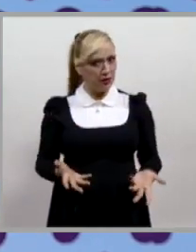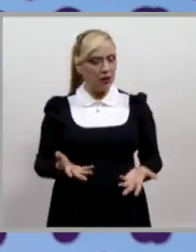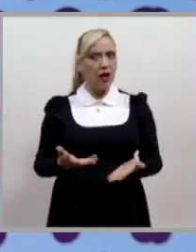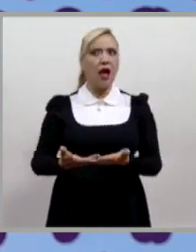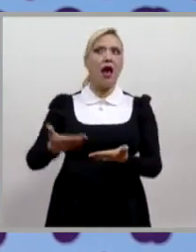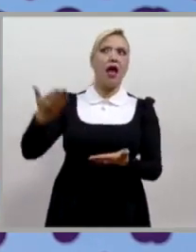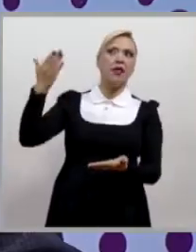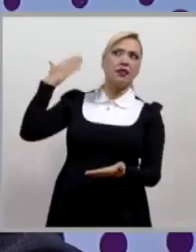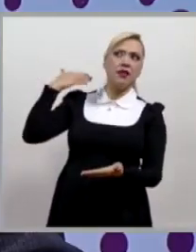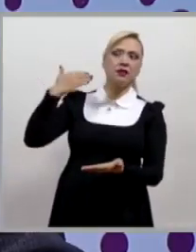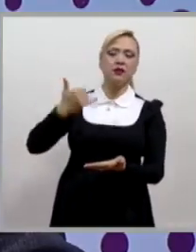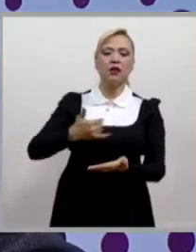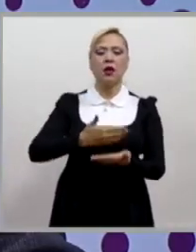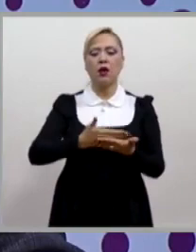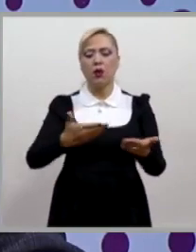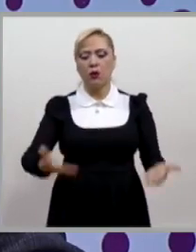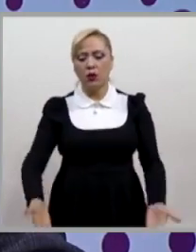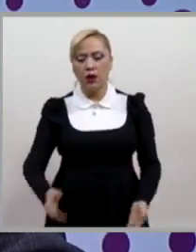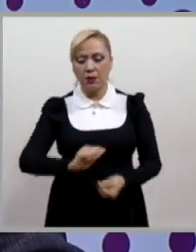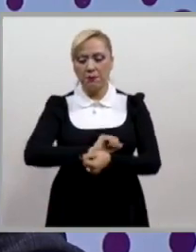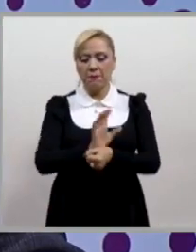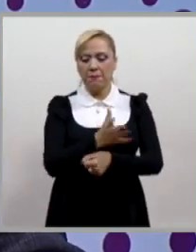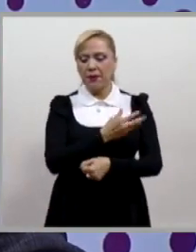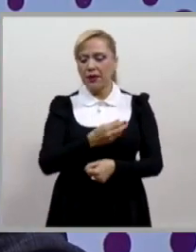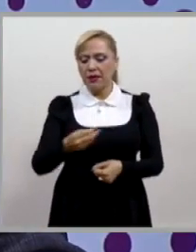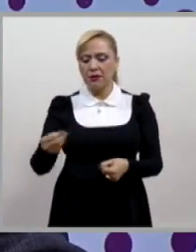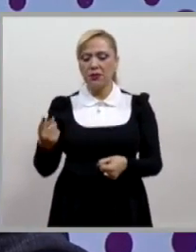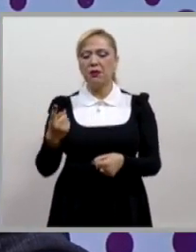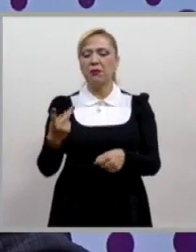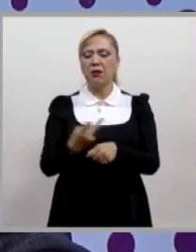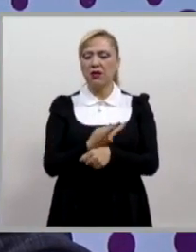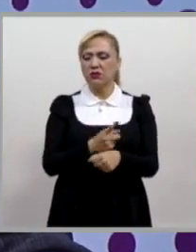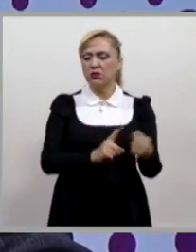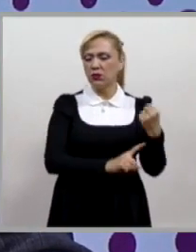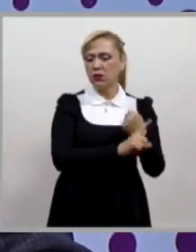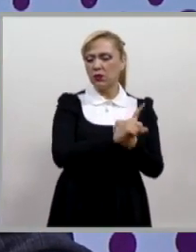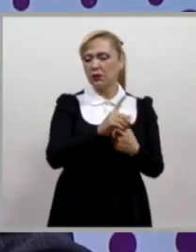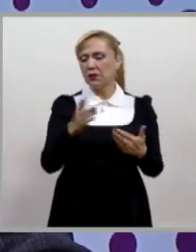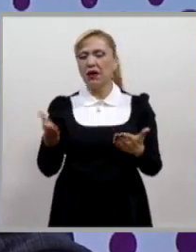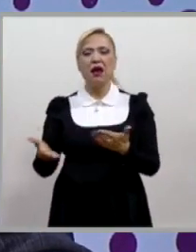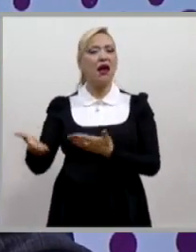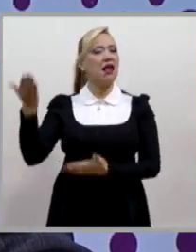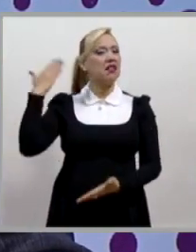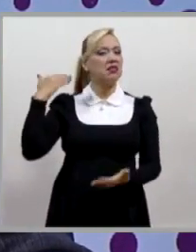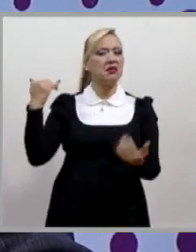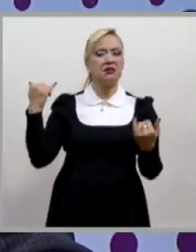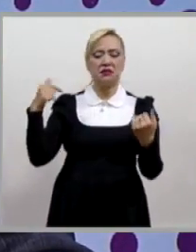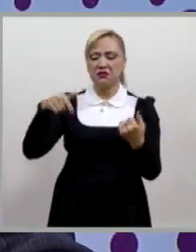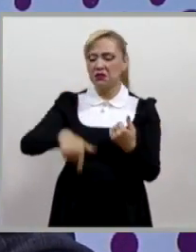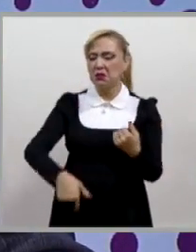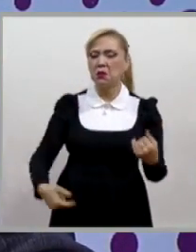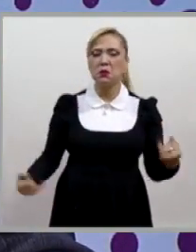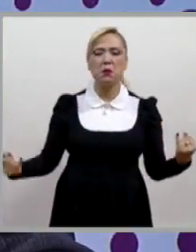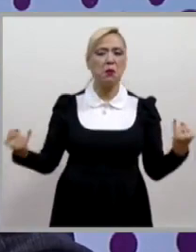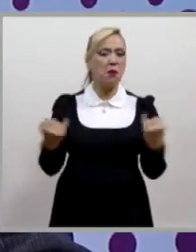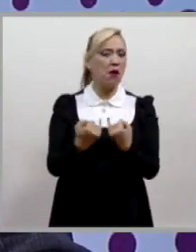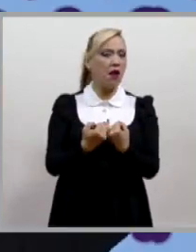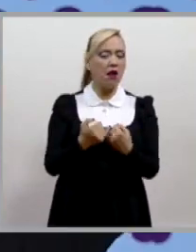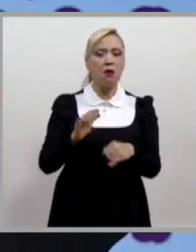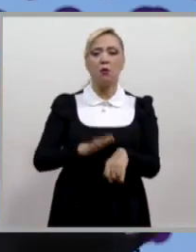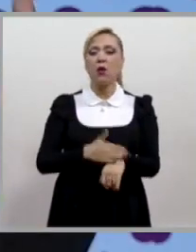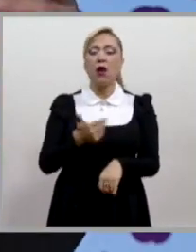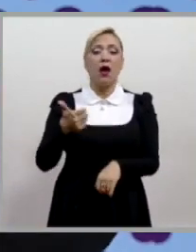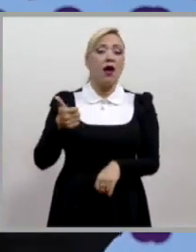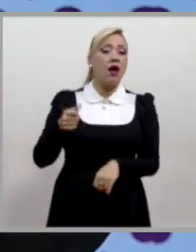antes y después de la pandemia con respecto a la justicia federal? Me parece que teníamos y tenemos los mismos. Hoy con la ventaja, no por la pandemia, sino porque así